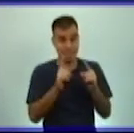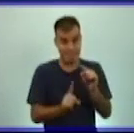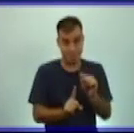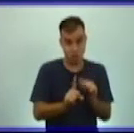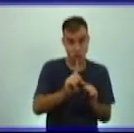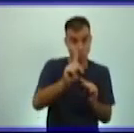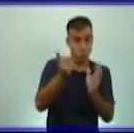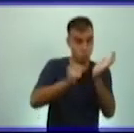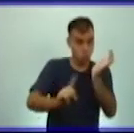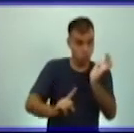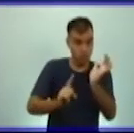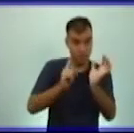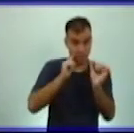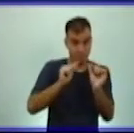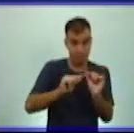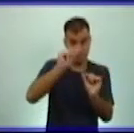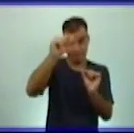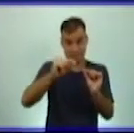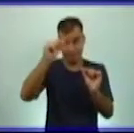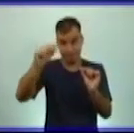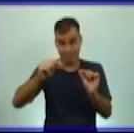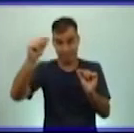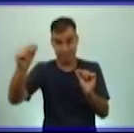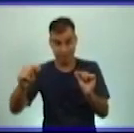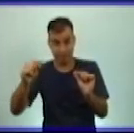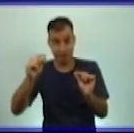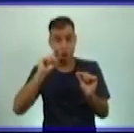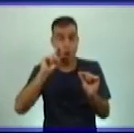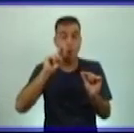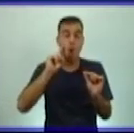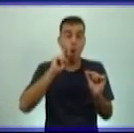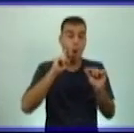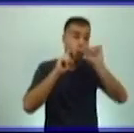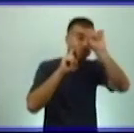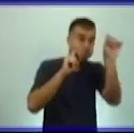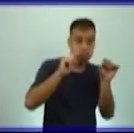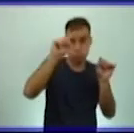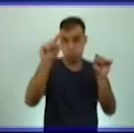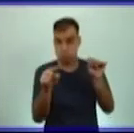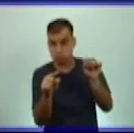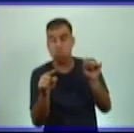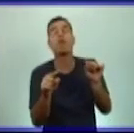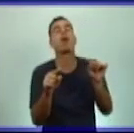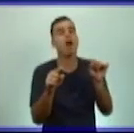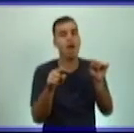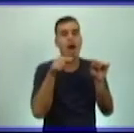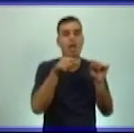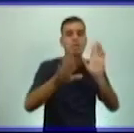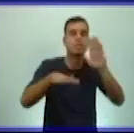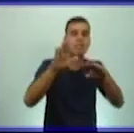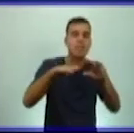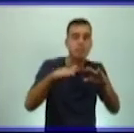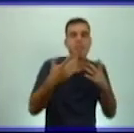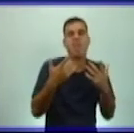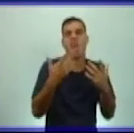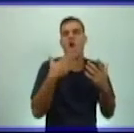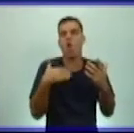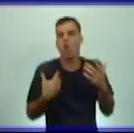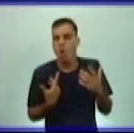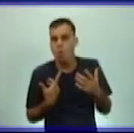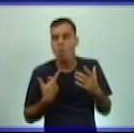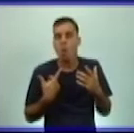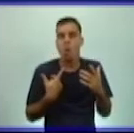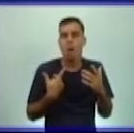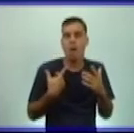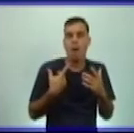suba por esta cara de la espira o baje por esta cara de espira responde del comportamiento del polo magnético que se